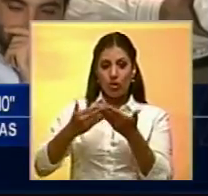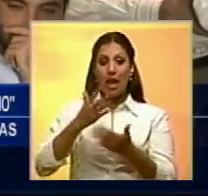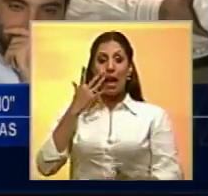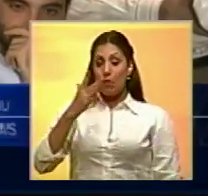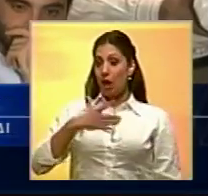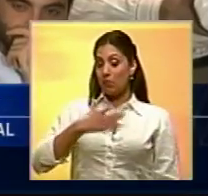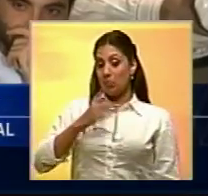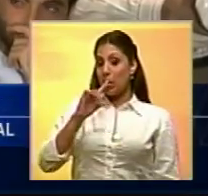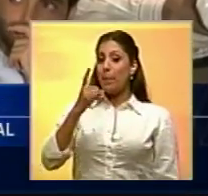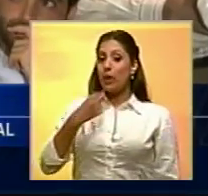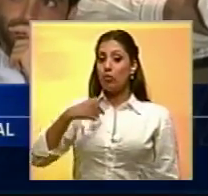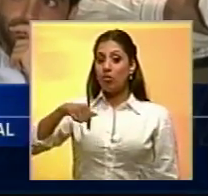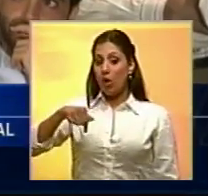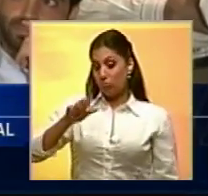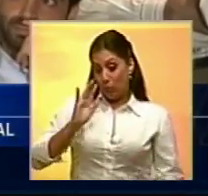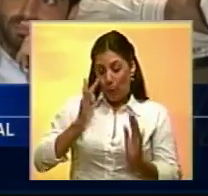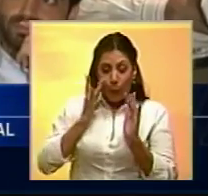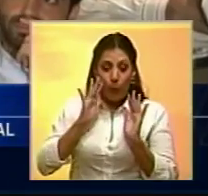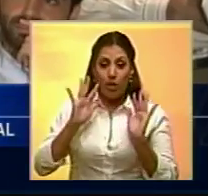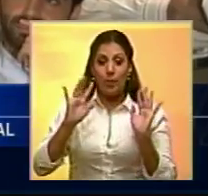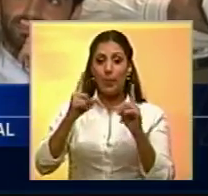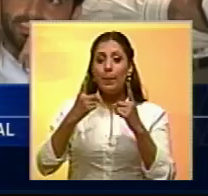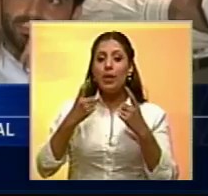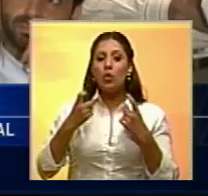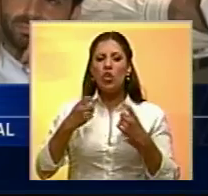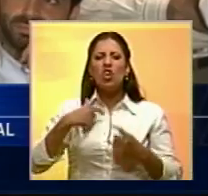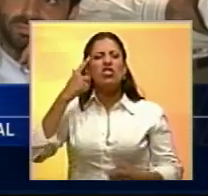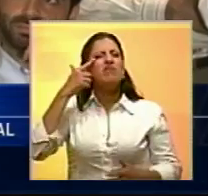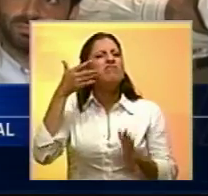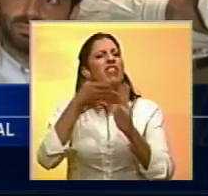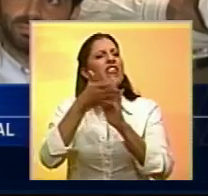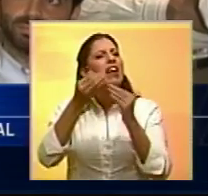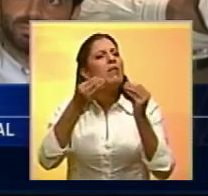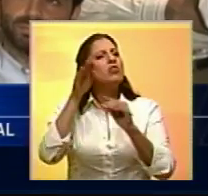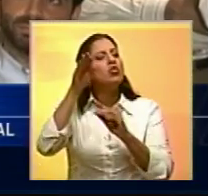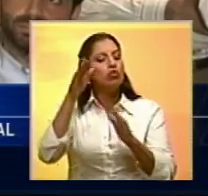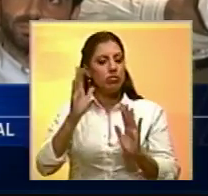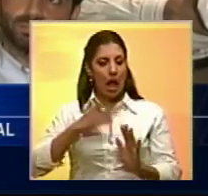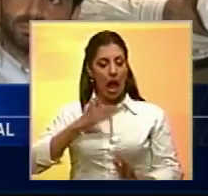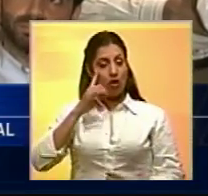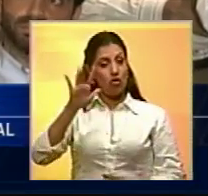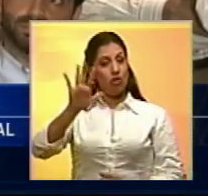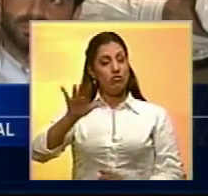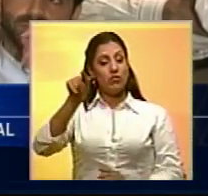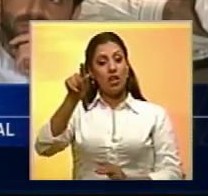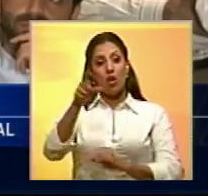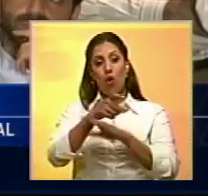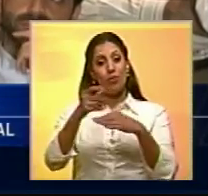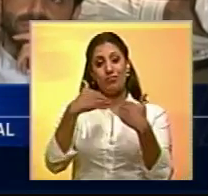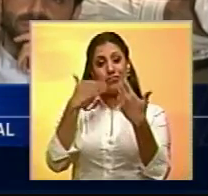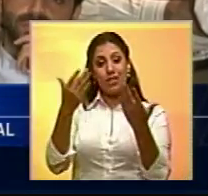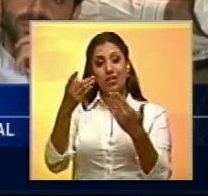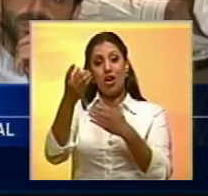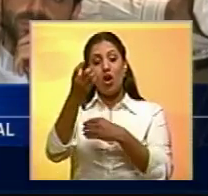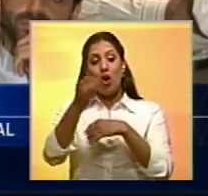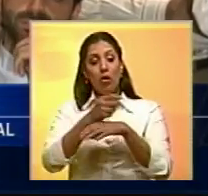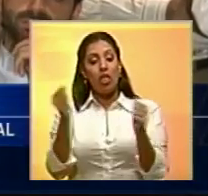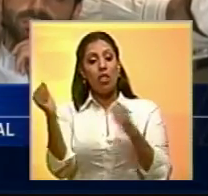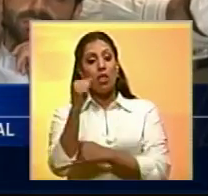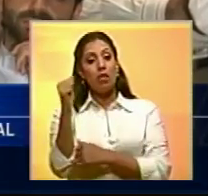alguien me preguntara ahora, en este momento, que qué creo yo que va a pasar, yo creo que el gobierno no va a hacer nada, que se va a quedar